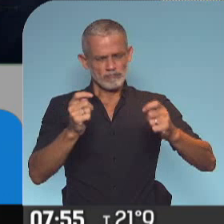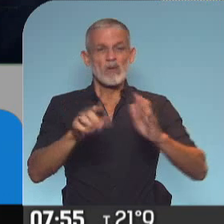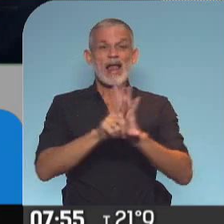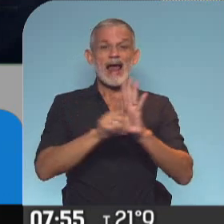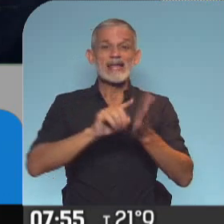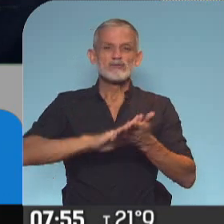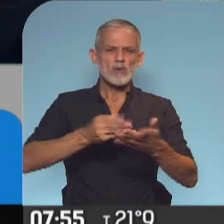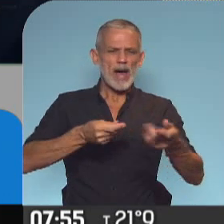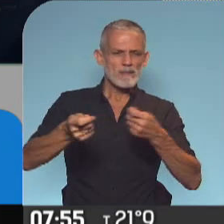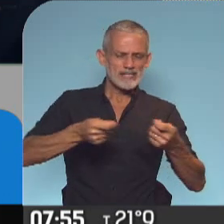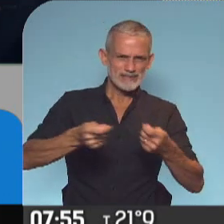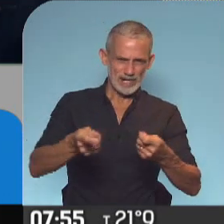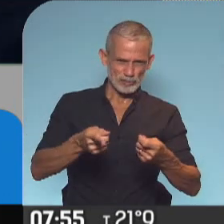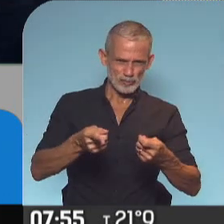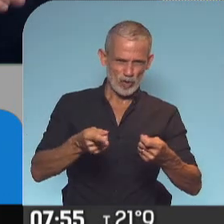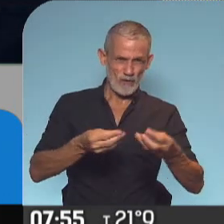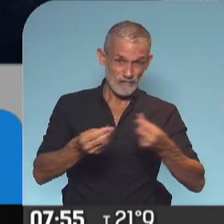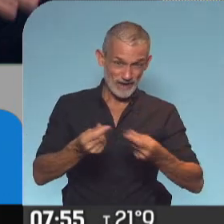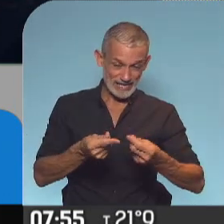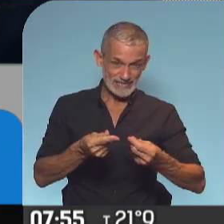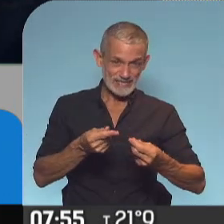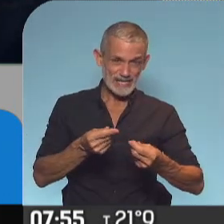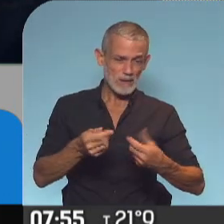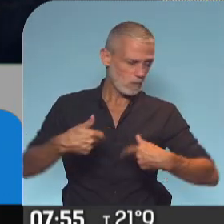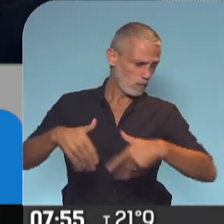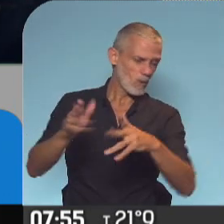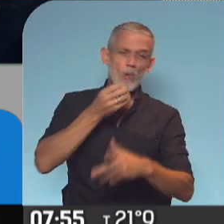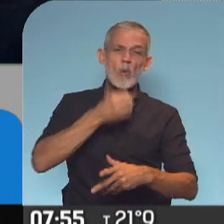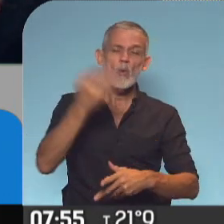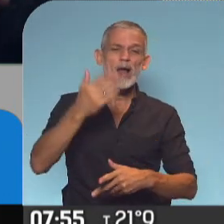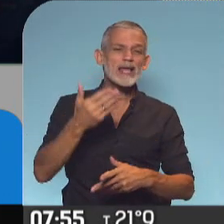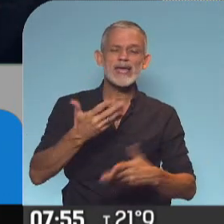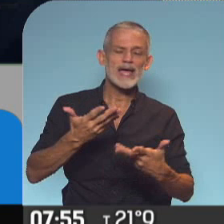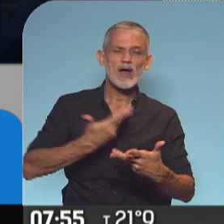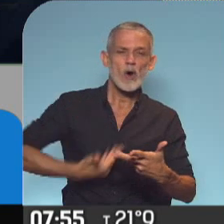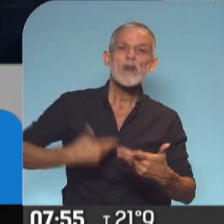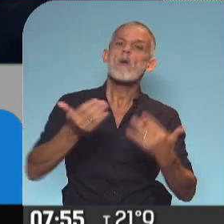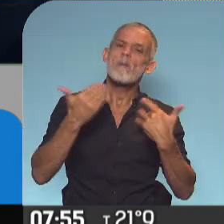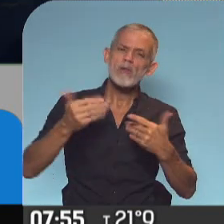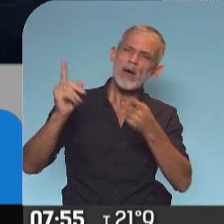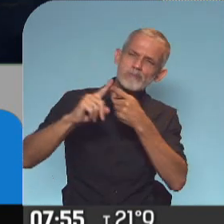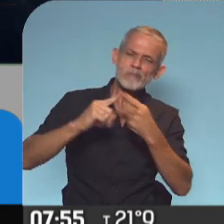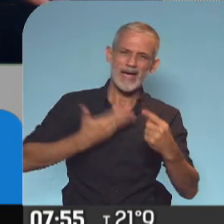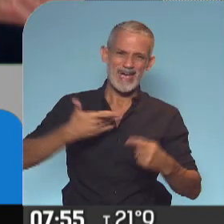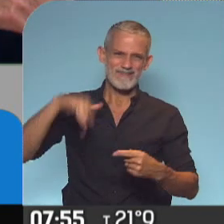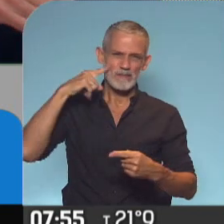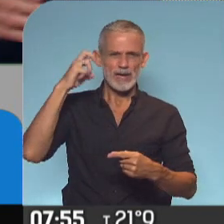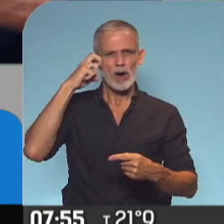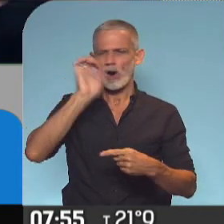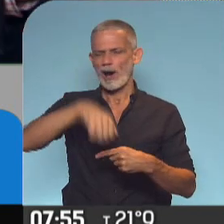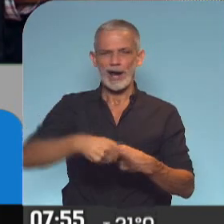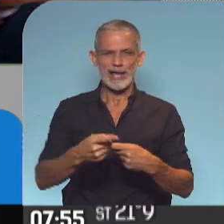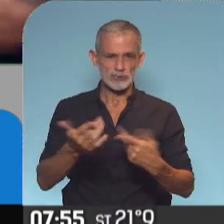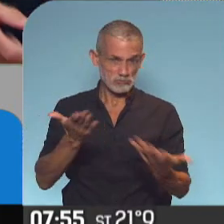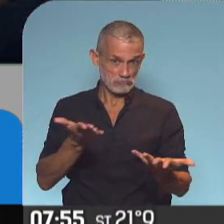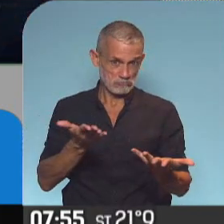ley de administración financiera que permitía que cualquier gobierno celebrar acuerdos con el Fondo Monetario sin pasar por el Congreso. Claro.